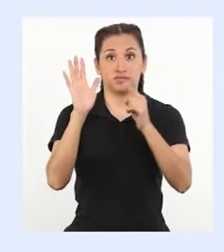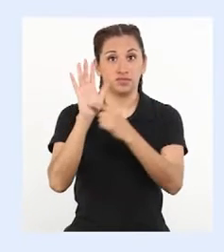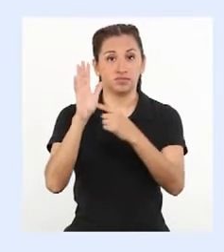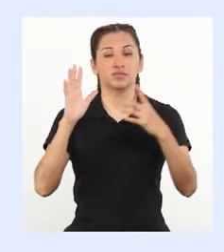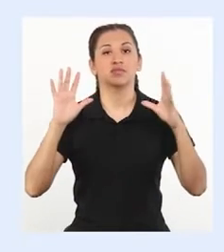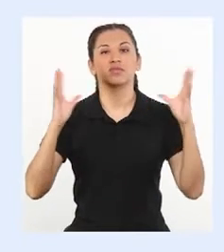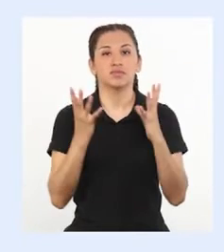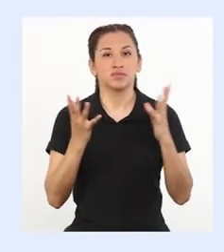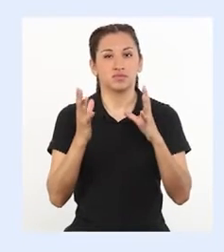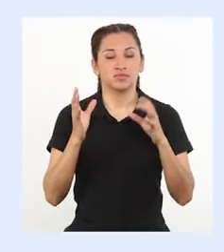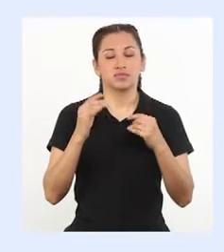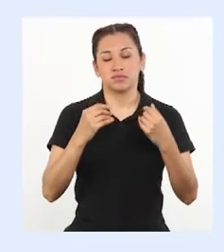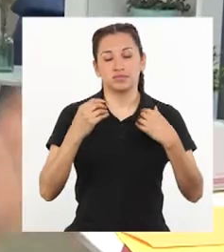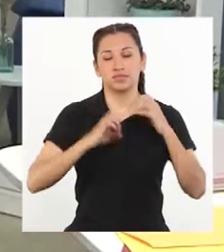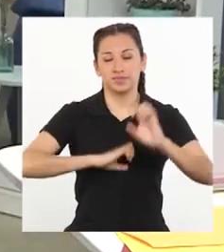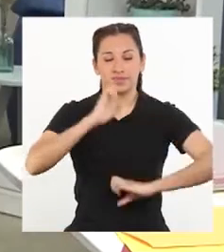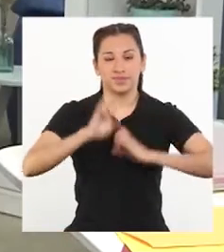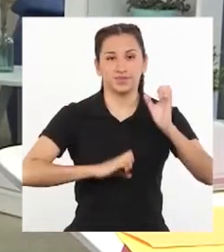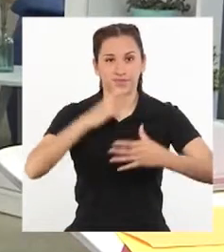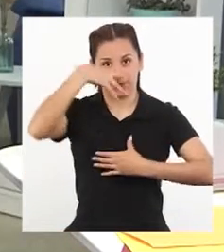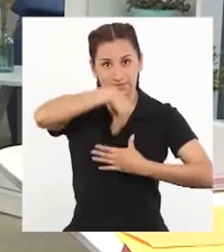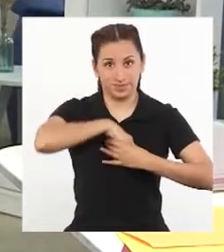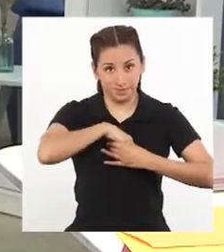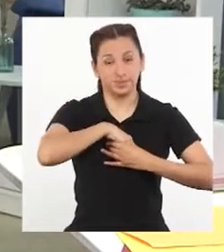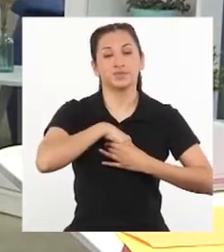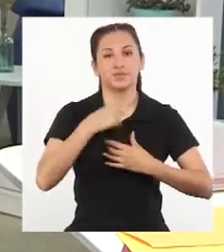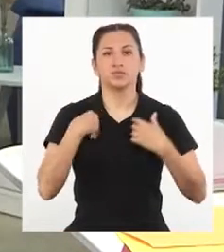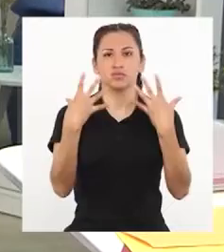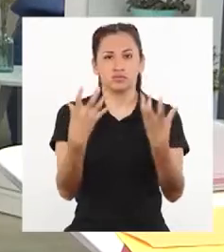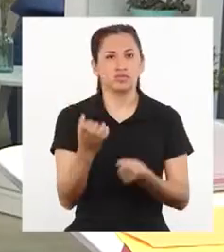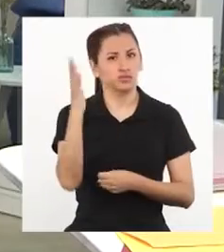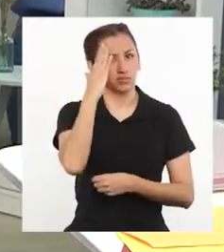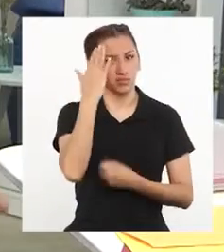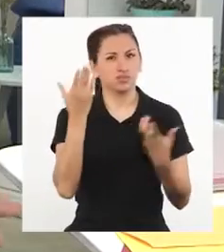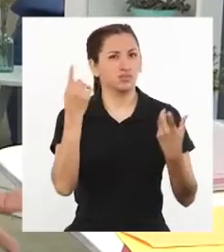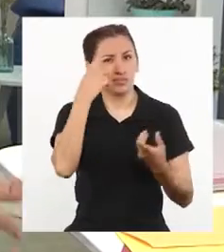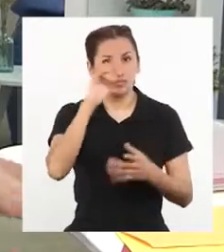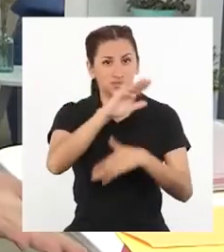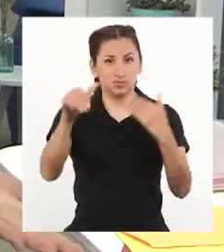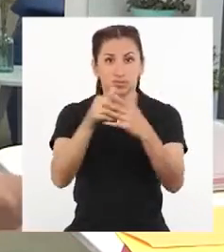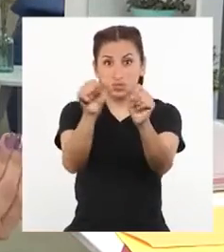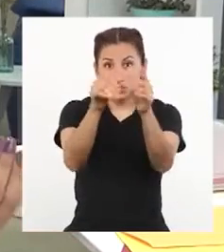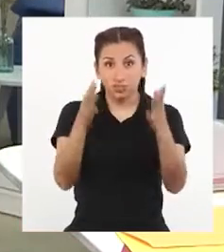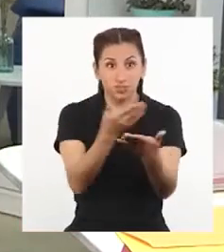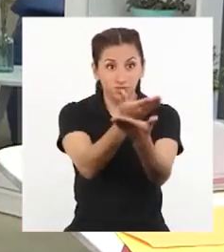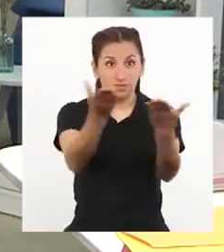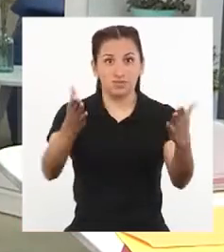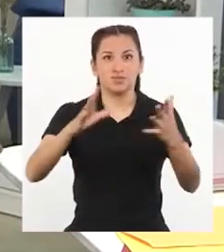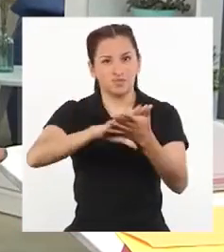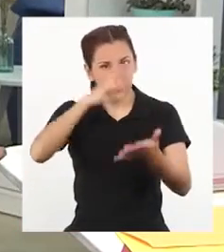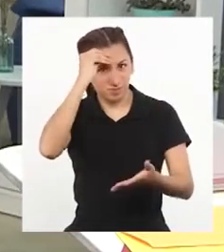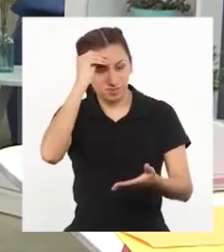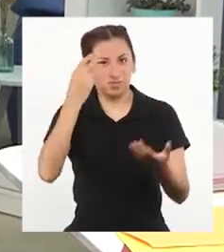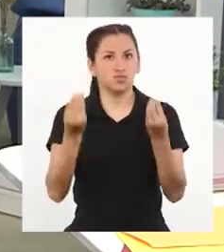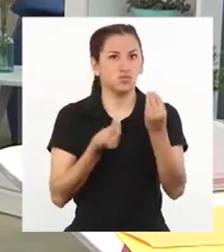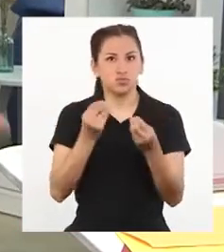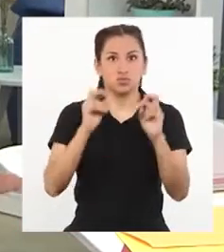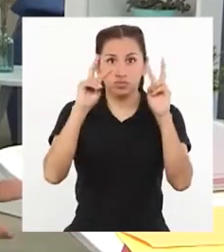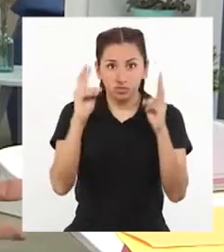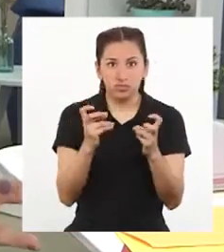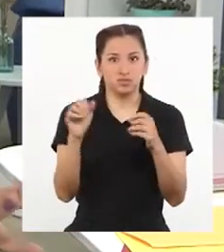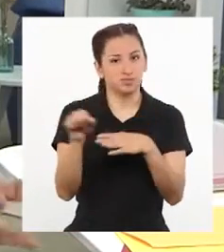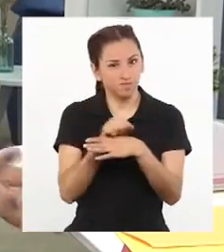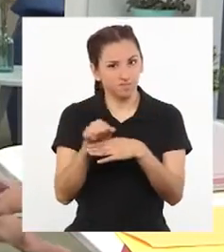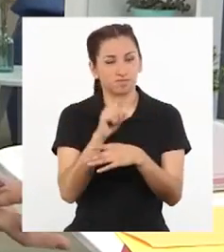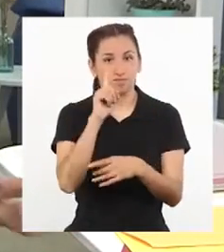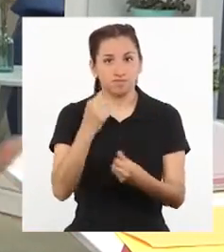la salud emocional. Quisiera saber un poco más al respecto, para que las y los estudiantes tengan información respecto a los